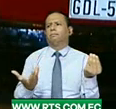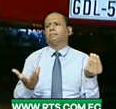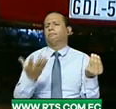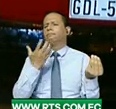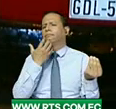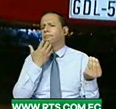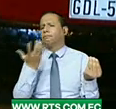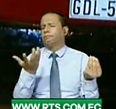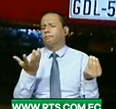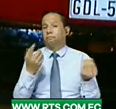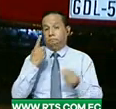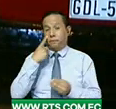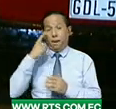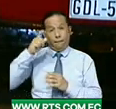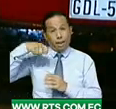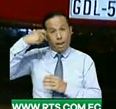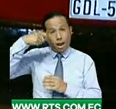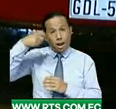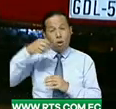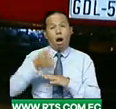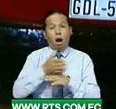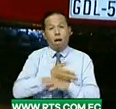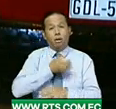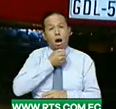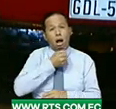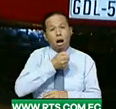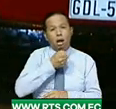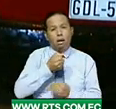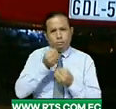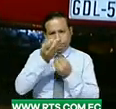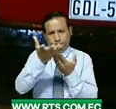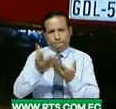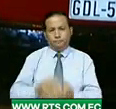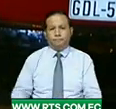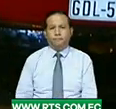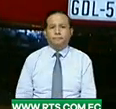Primero, vamos a ver el siguiente reportaje que hemos preparado para ustedes.